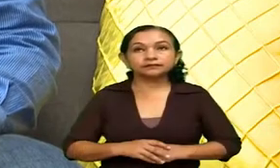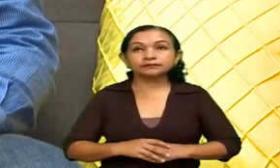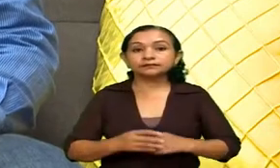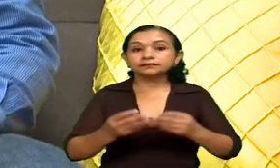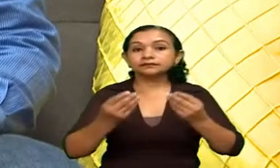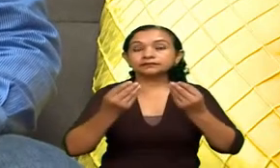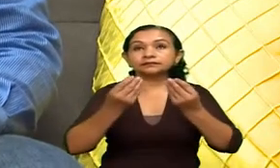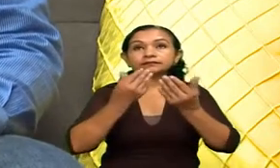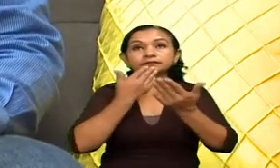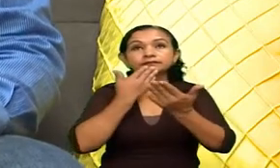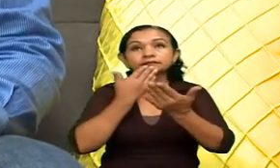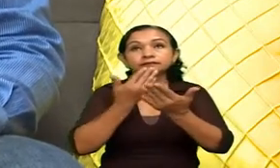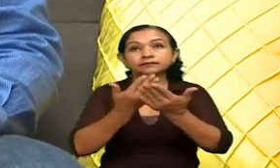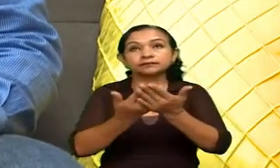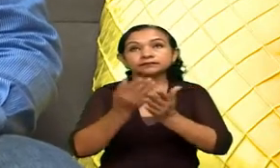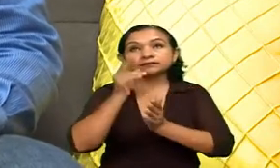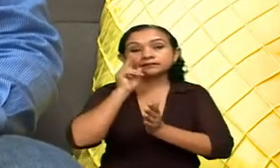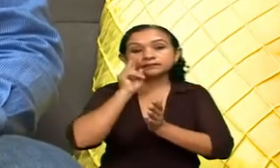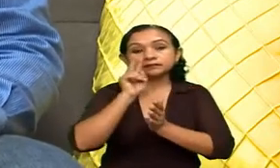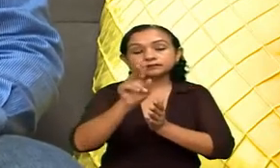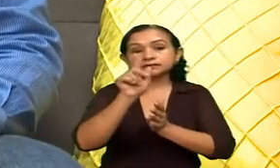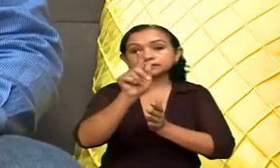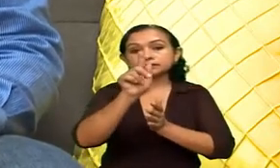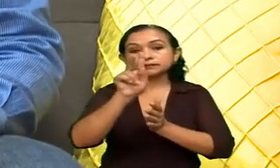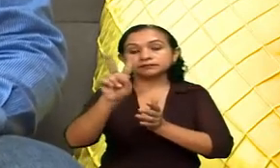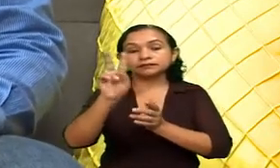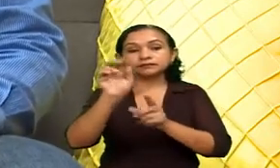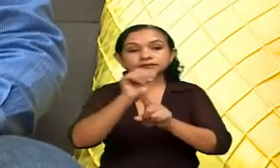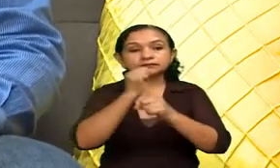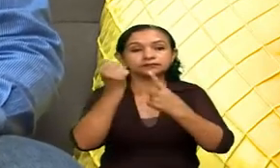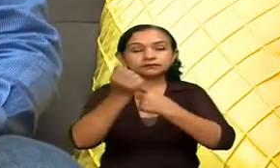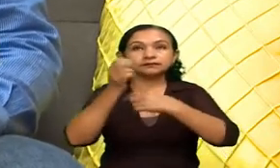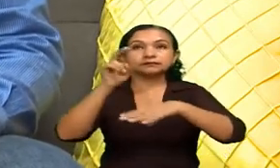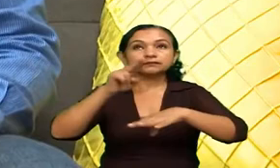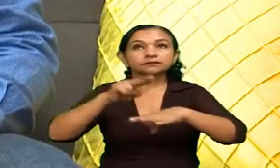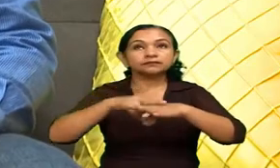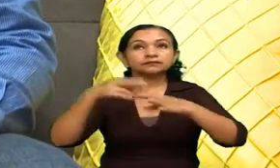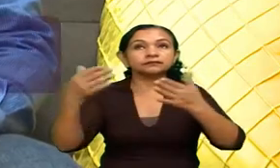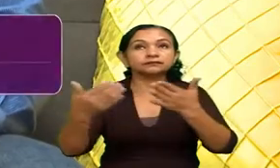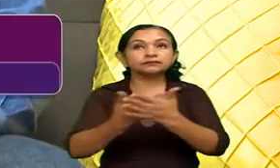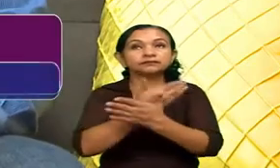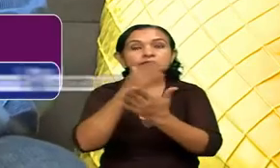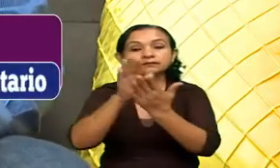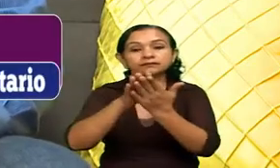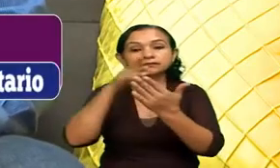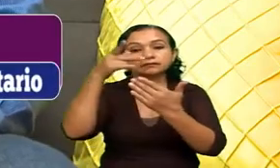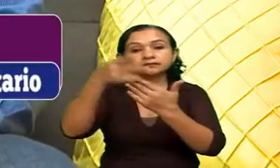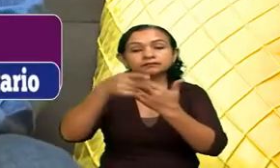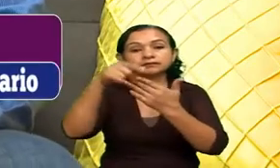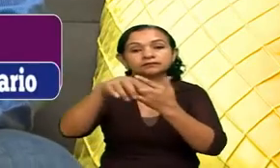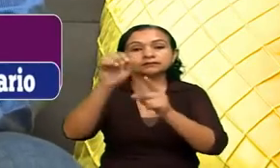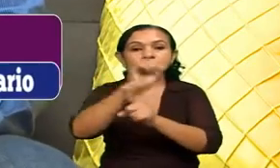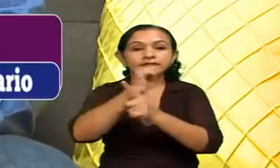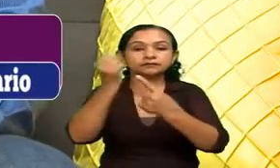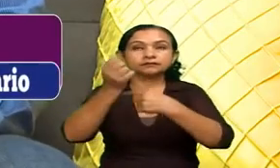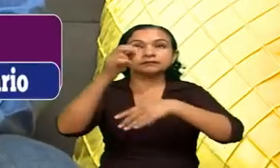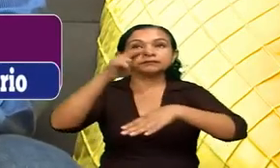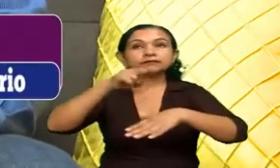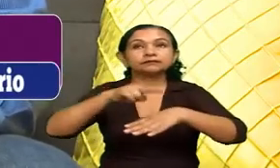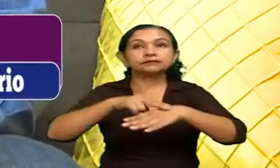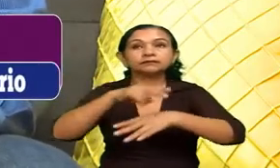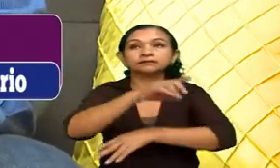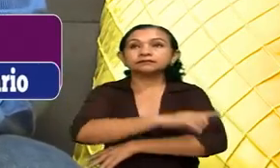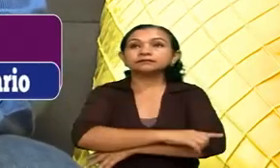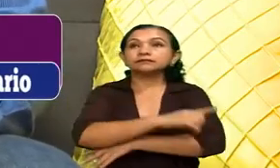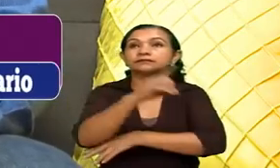Muchísimas gracias por estar en sintonía del canal parlamentario. Muchísimas gracias por acompañarnos en una nueva edición de su programa Desde el Parlamento. Una oportunidad para